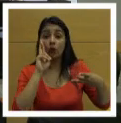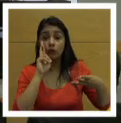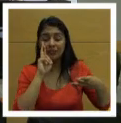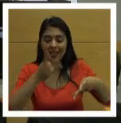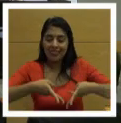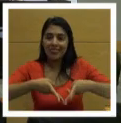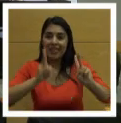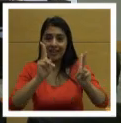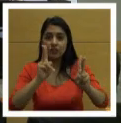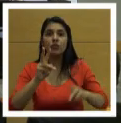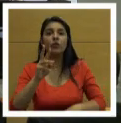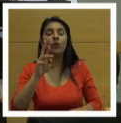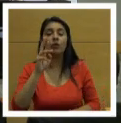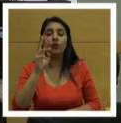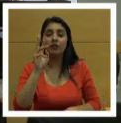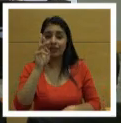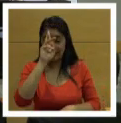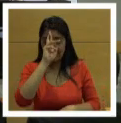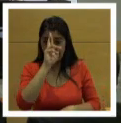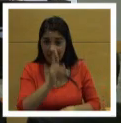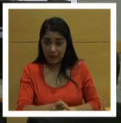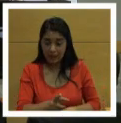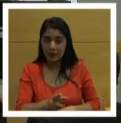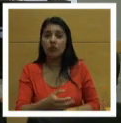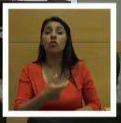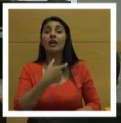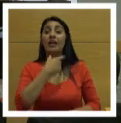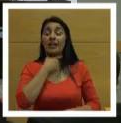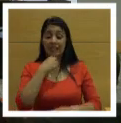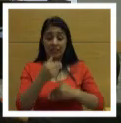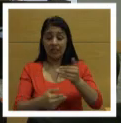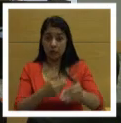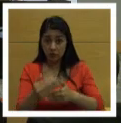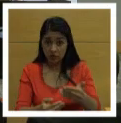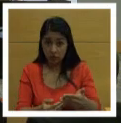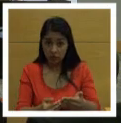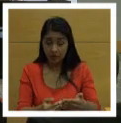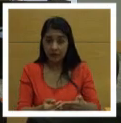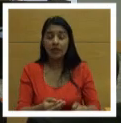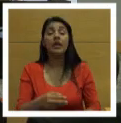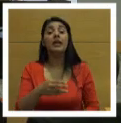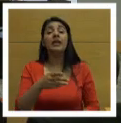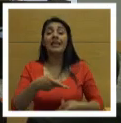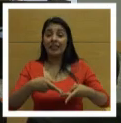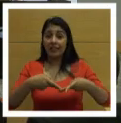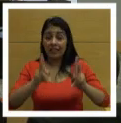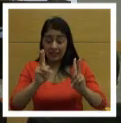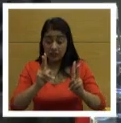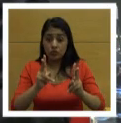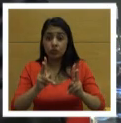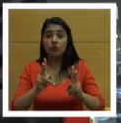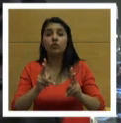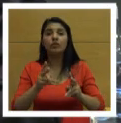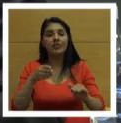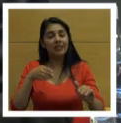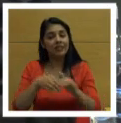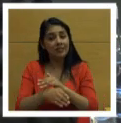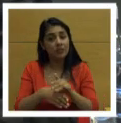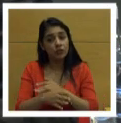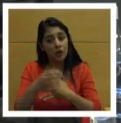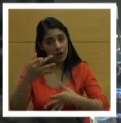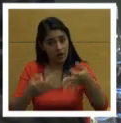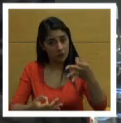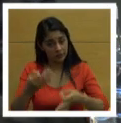al respeto de las garantías del debido proceso y el derecho a la tutela judicial efectiva implican el derecho de acceso a la